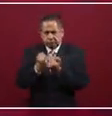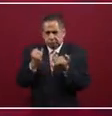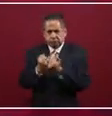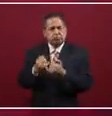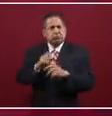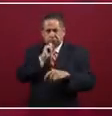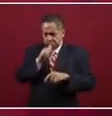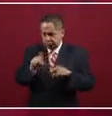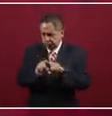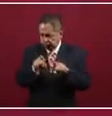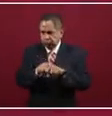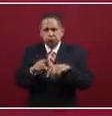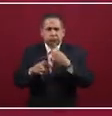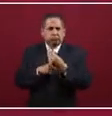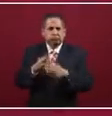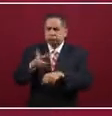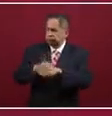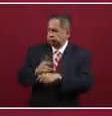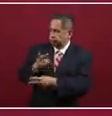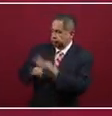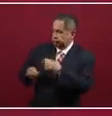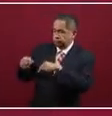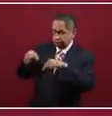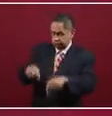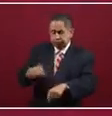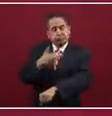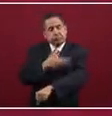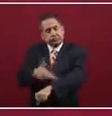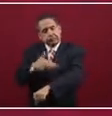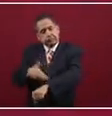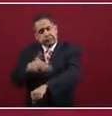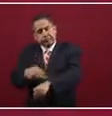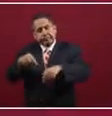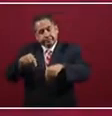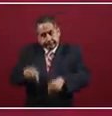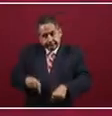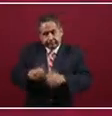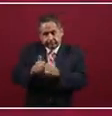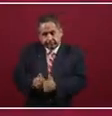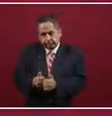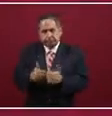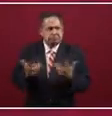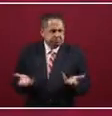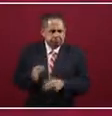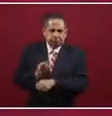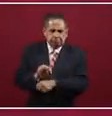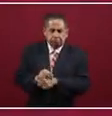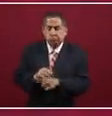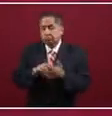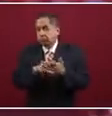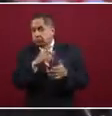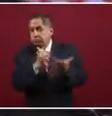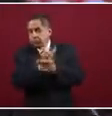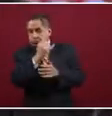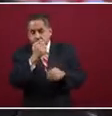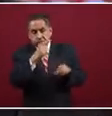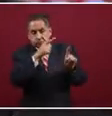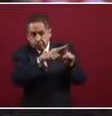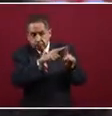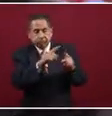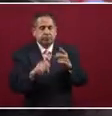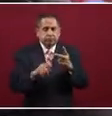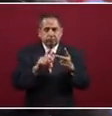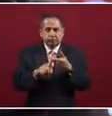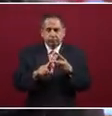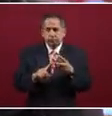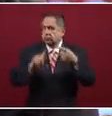decir, vamos a permitir que esas personas terminen sus procesos de asilo. Esa es la medida que Estados Unidos tomó, es la 2. Entonces,